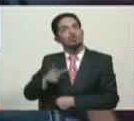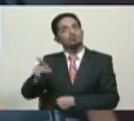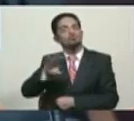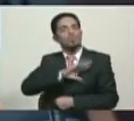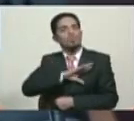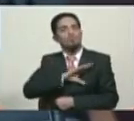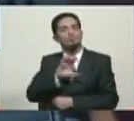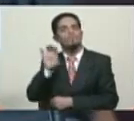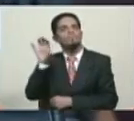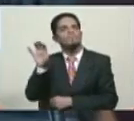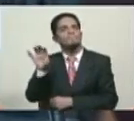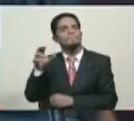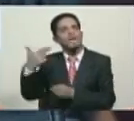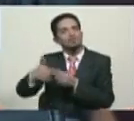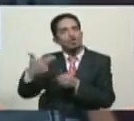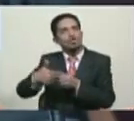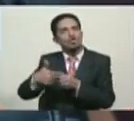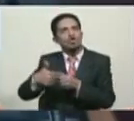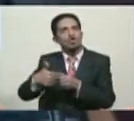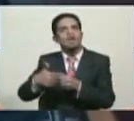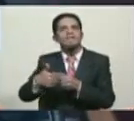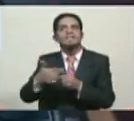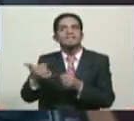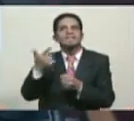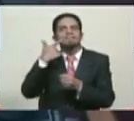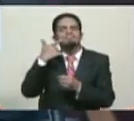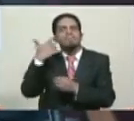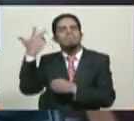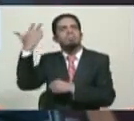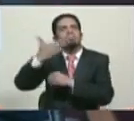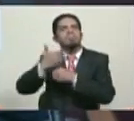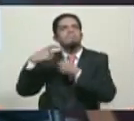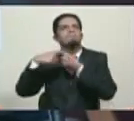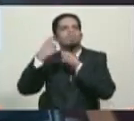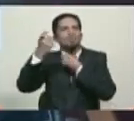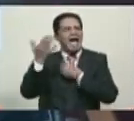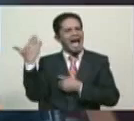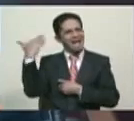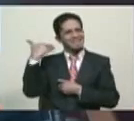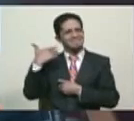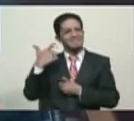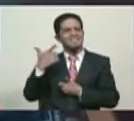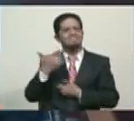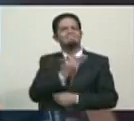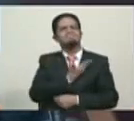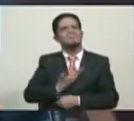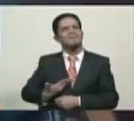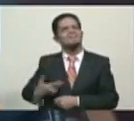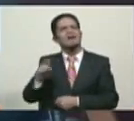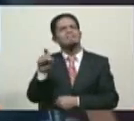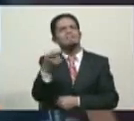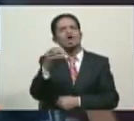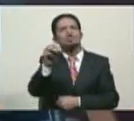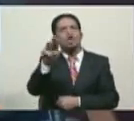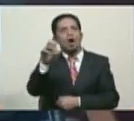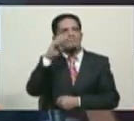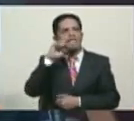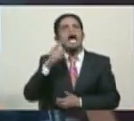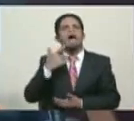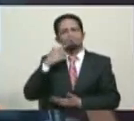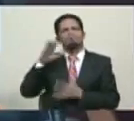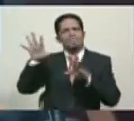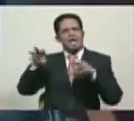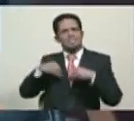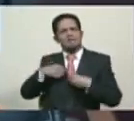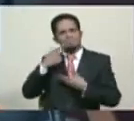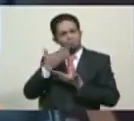y cerrar definitivamente esa triste historia autorizada por Gómez de entregarle a las transnacionales el manejo absoluto del